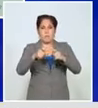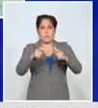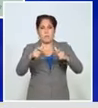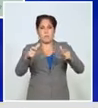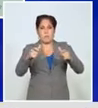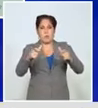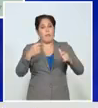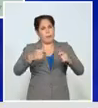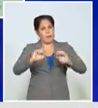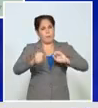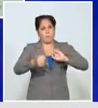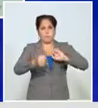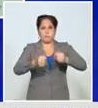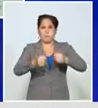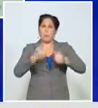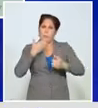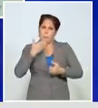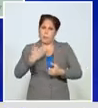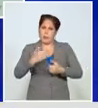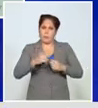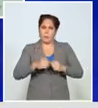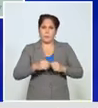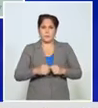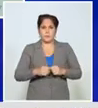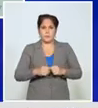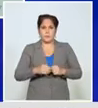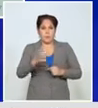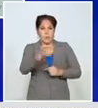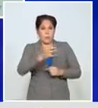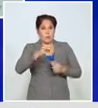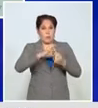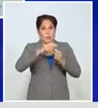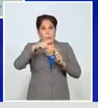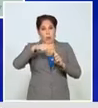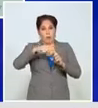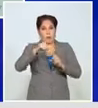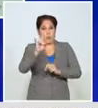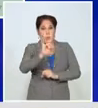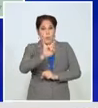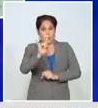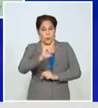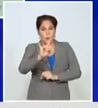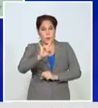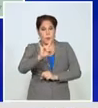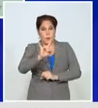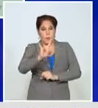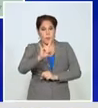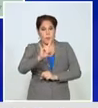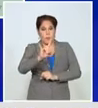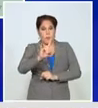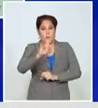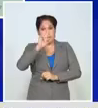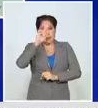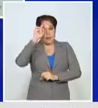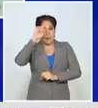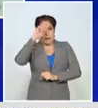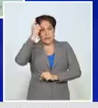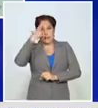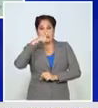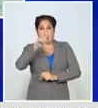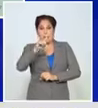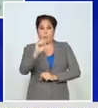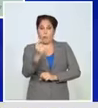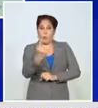control de la transmisión. Municipio Guantánamo con 9, El Salvador con 1